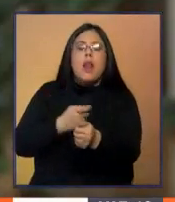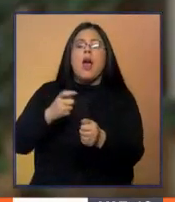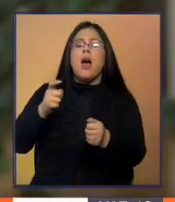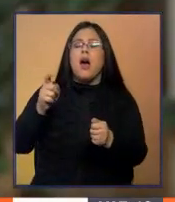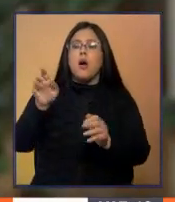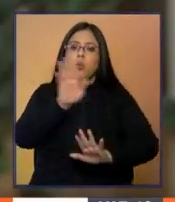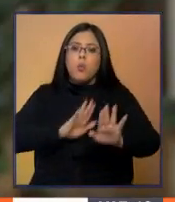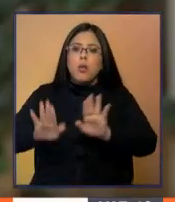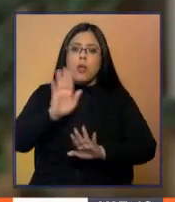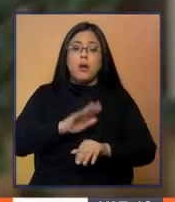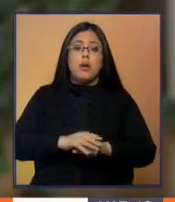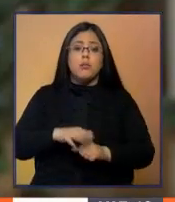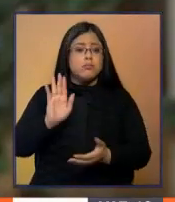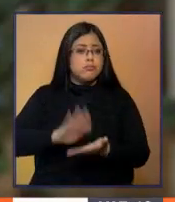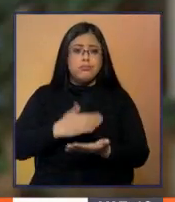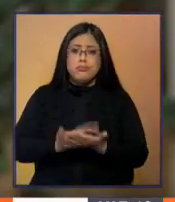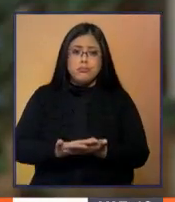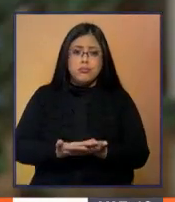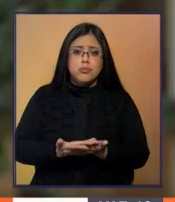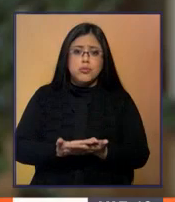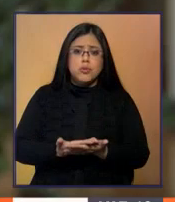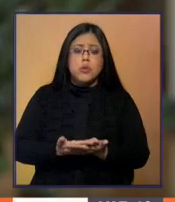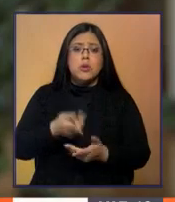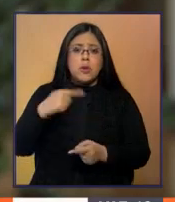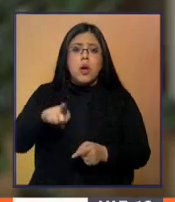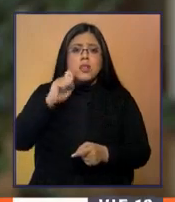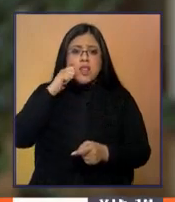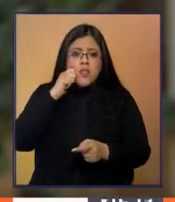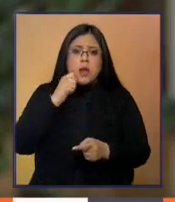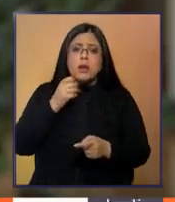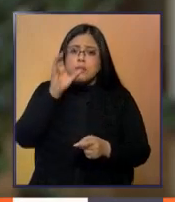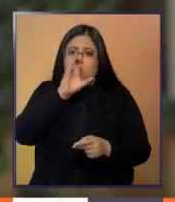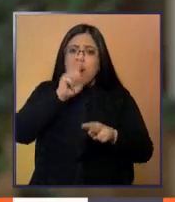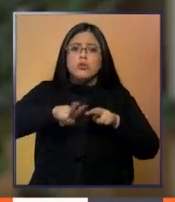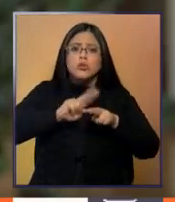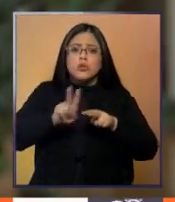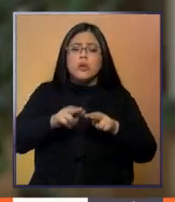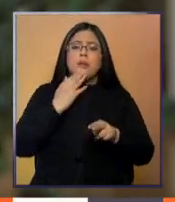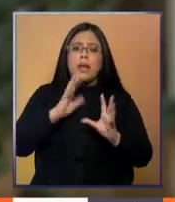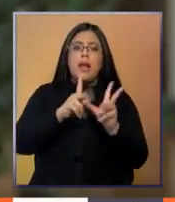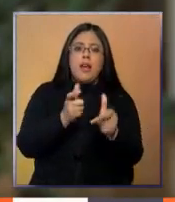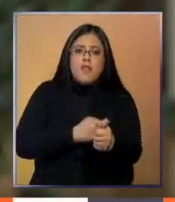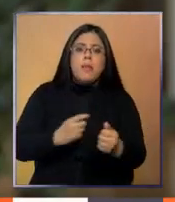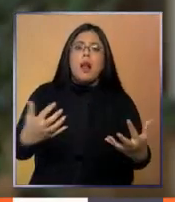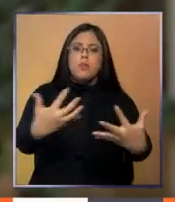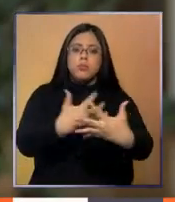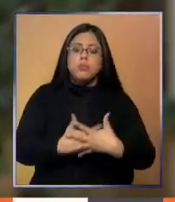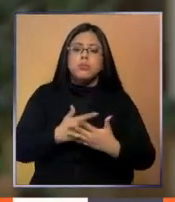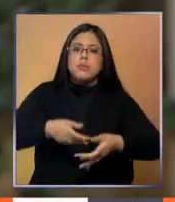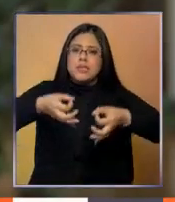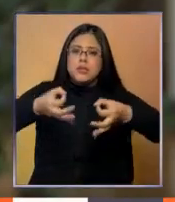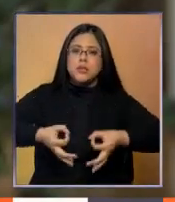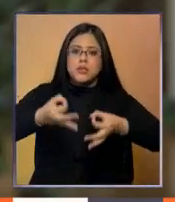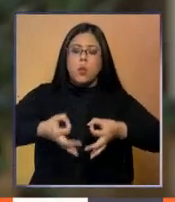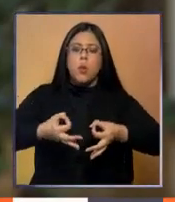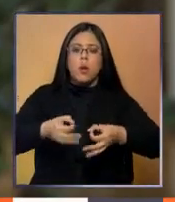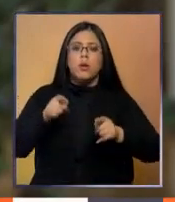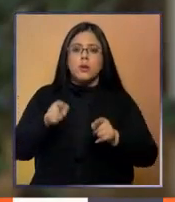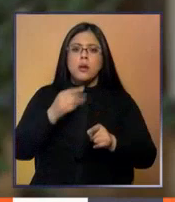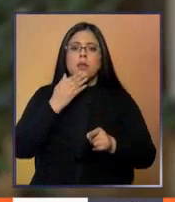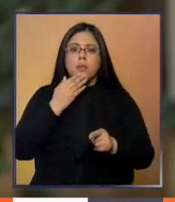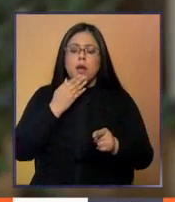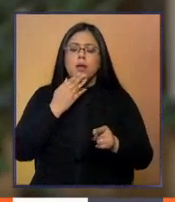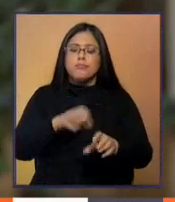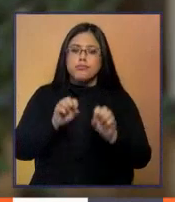de alguna forma para poder encontrar una solución en una familia de acogida, por ejemplo. Puede asegurar, digamos, una